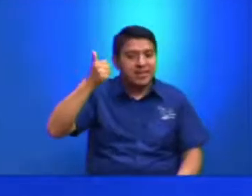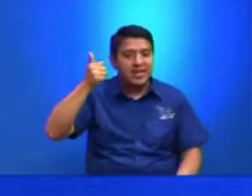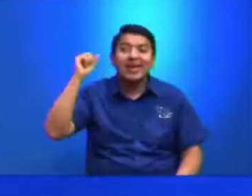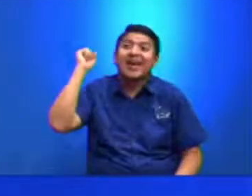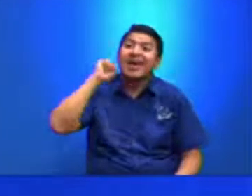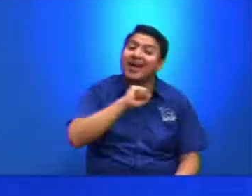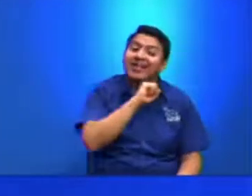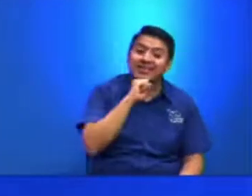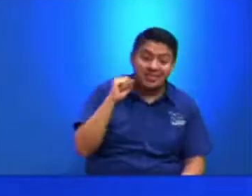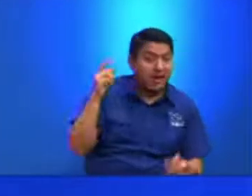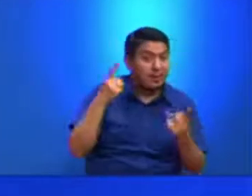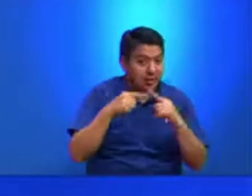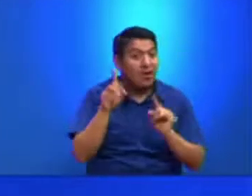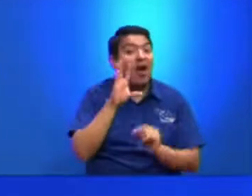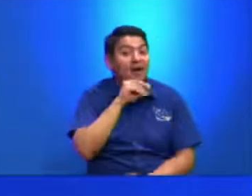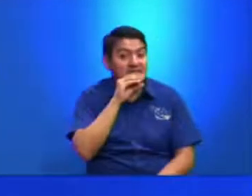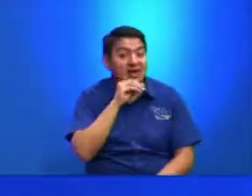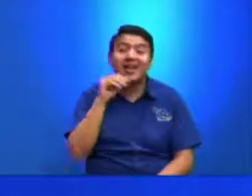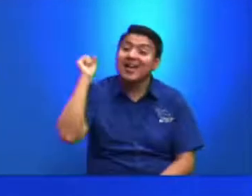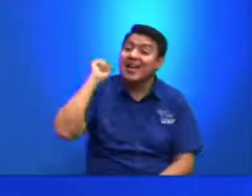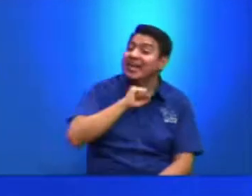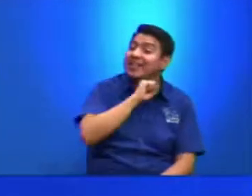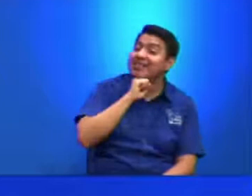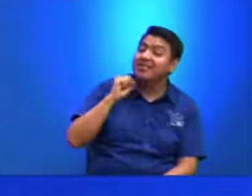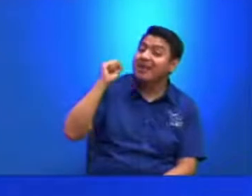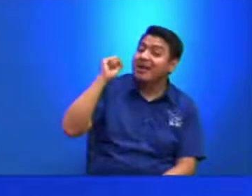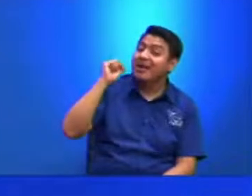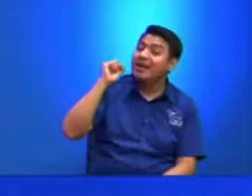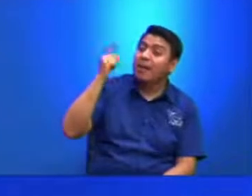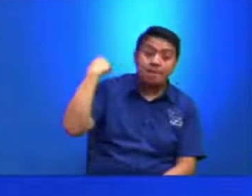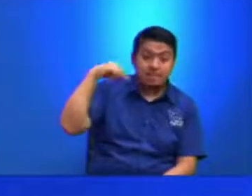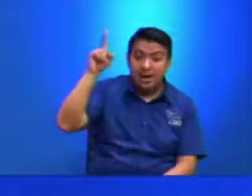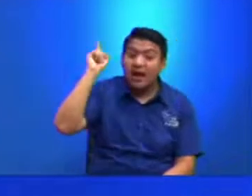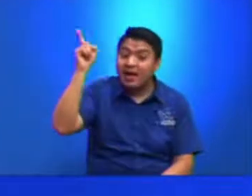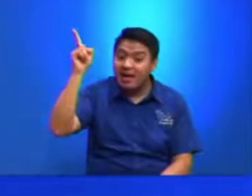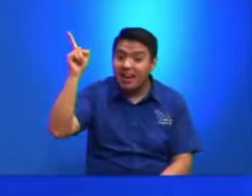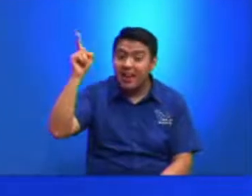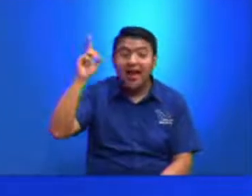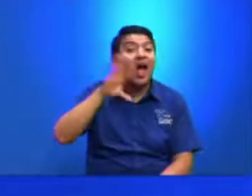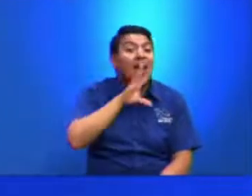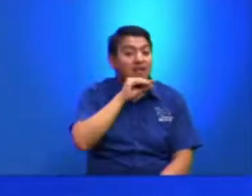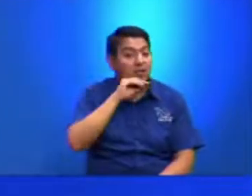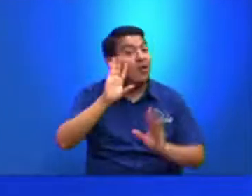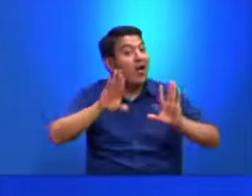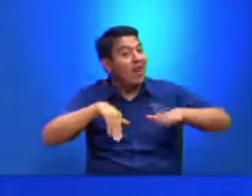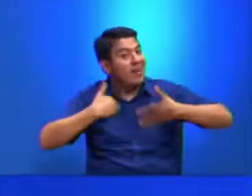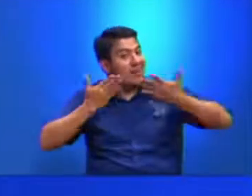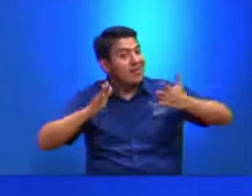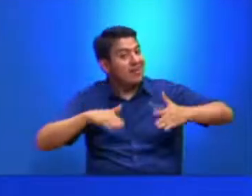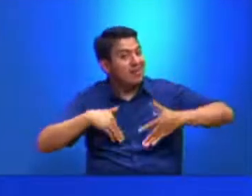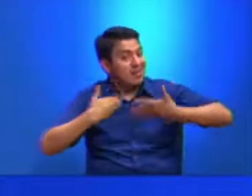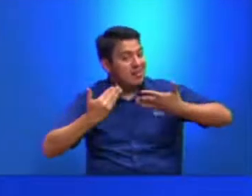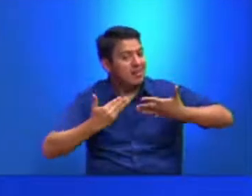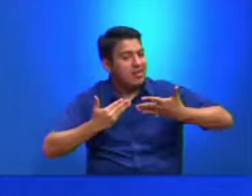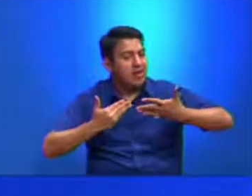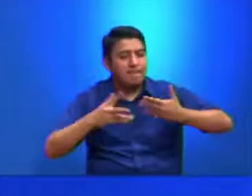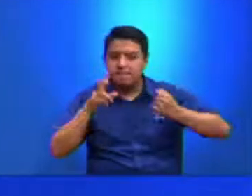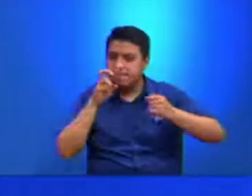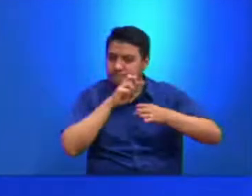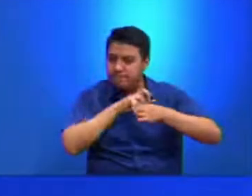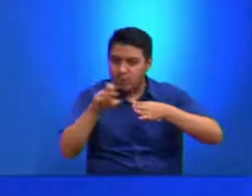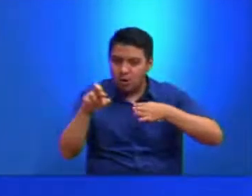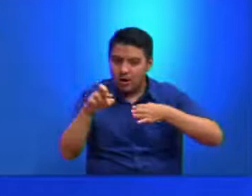cantando himnos verdaderamente que vienen de tu corazón, hablando de alegría, pero una alegría que tienes metida en ti,